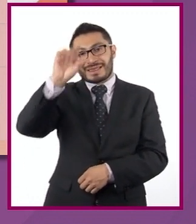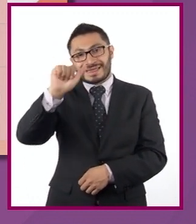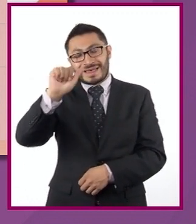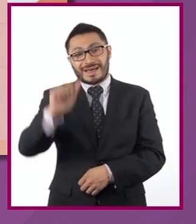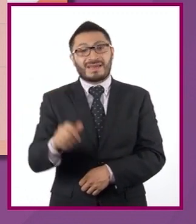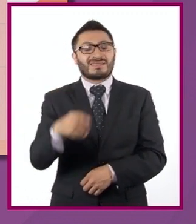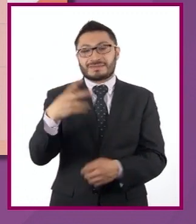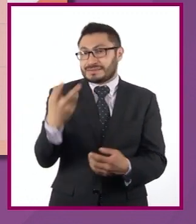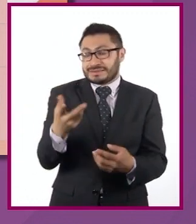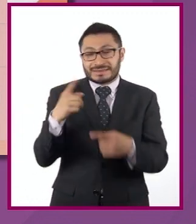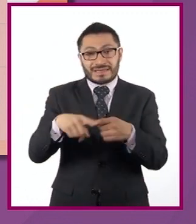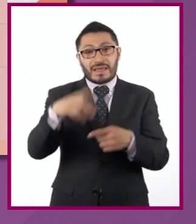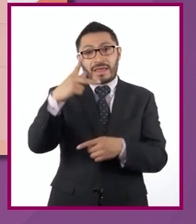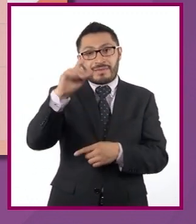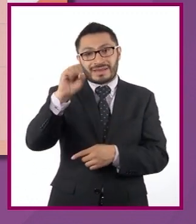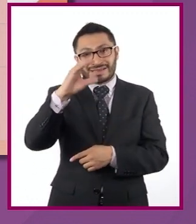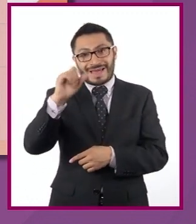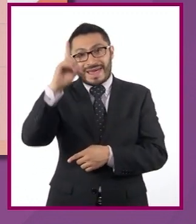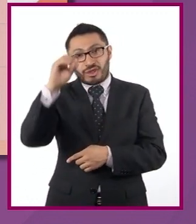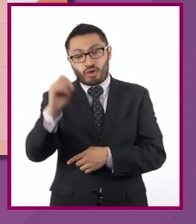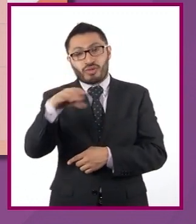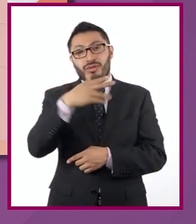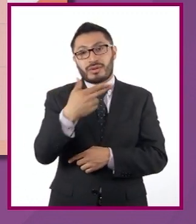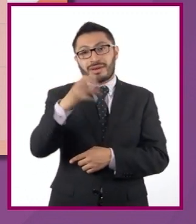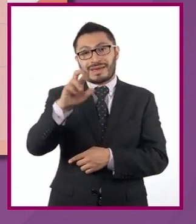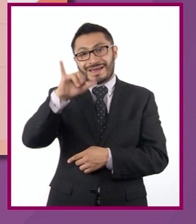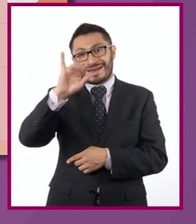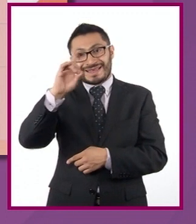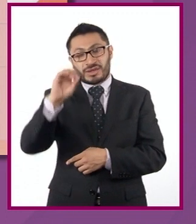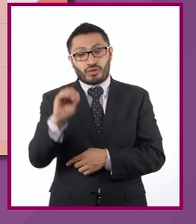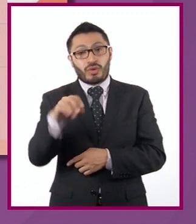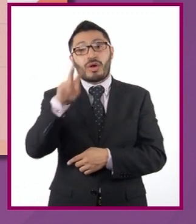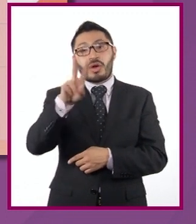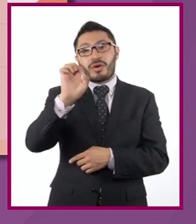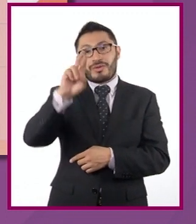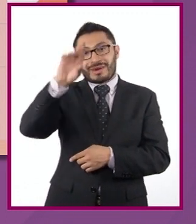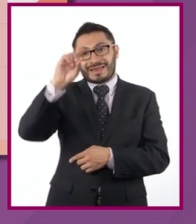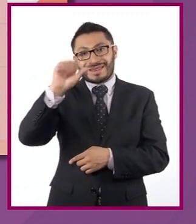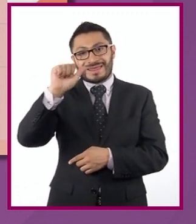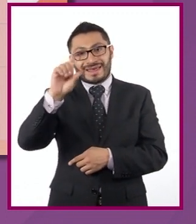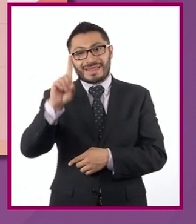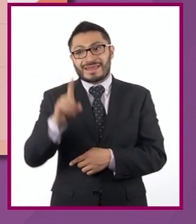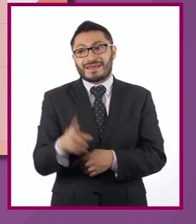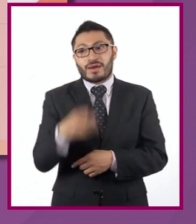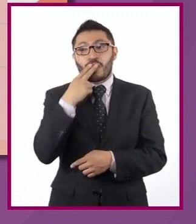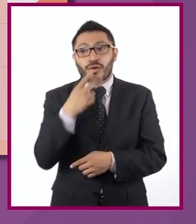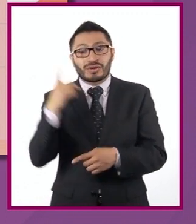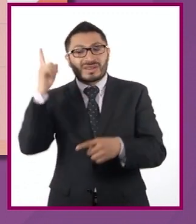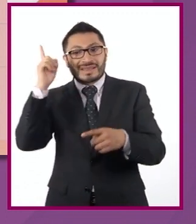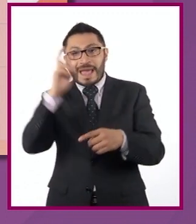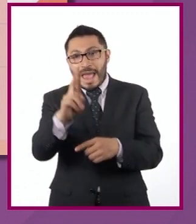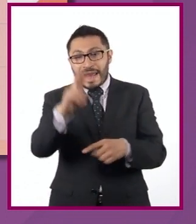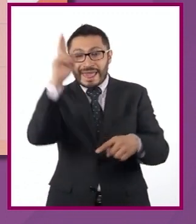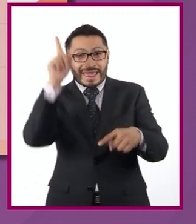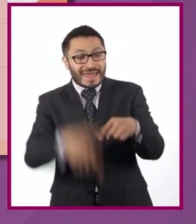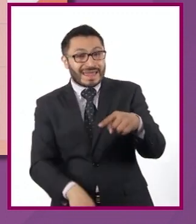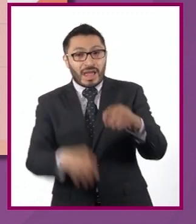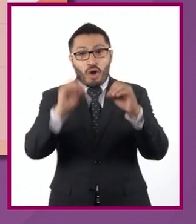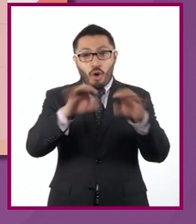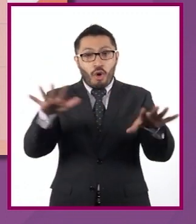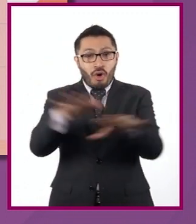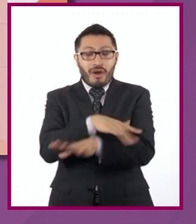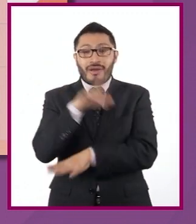En México, pescado o herido, verdad. Usos. Se pierde la R o se cambia por